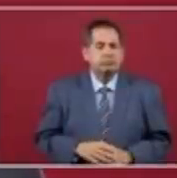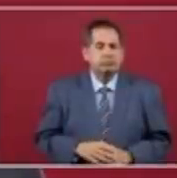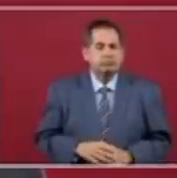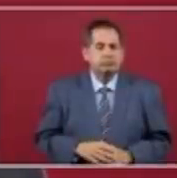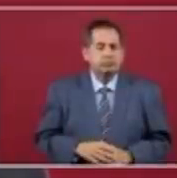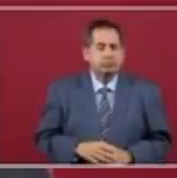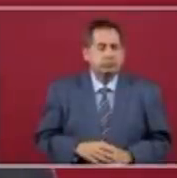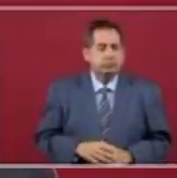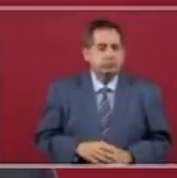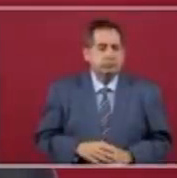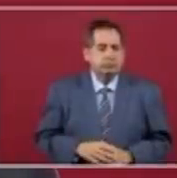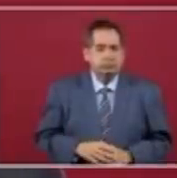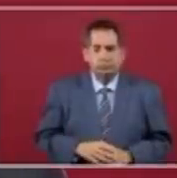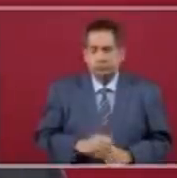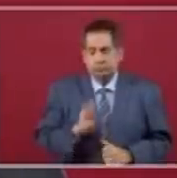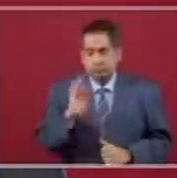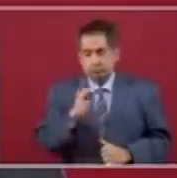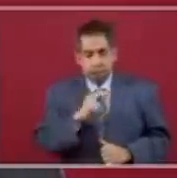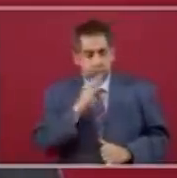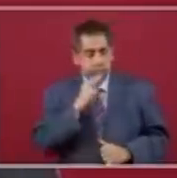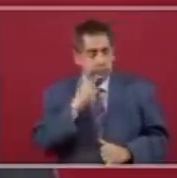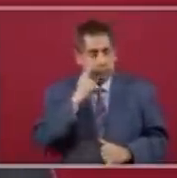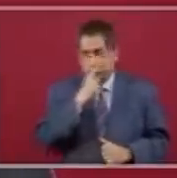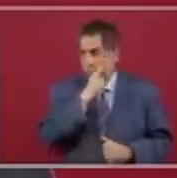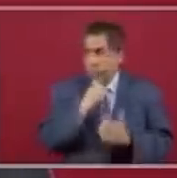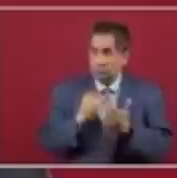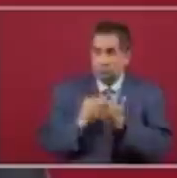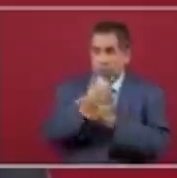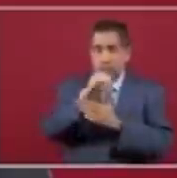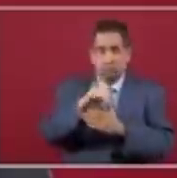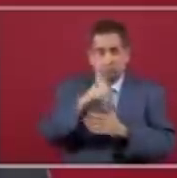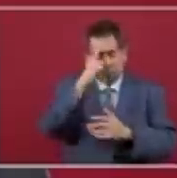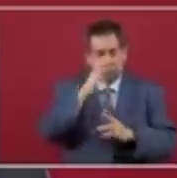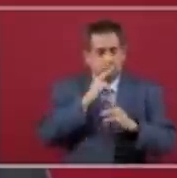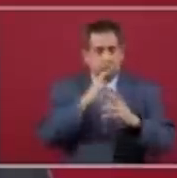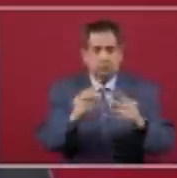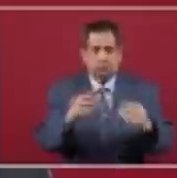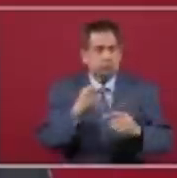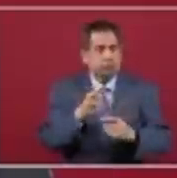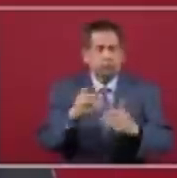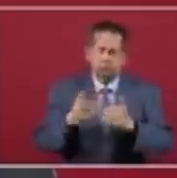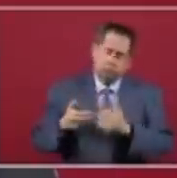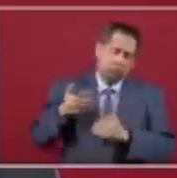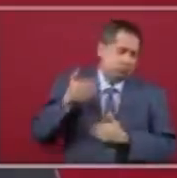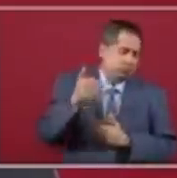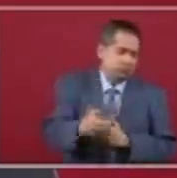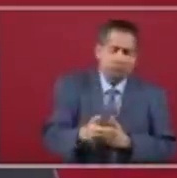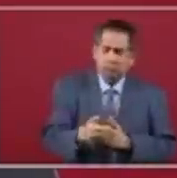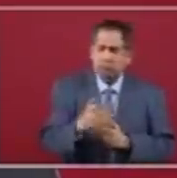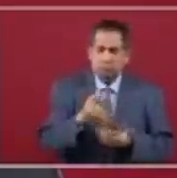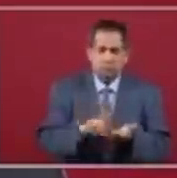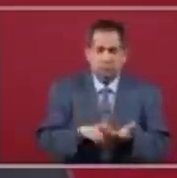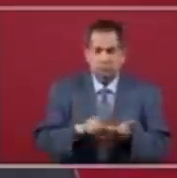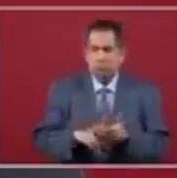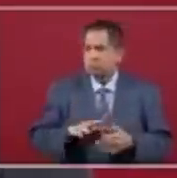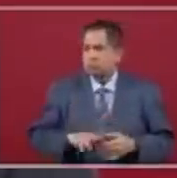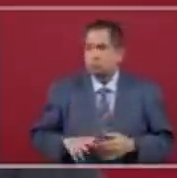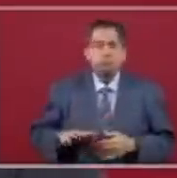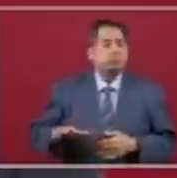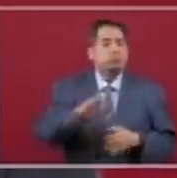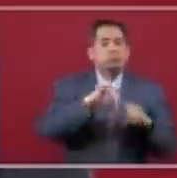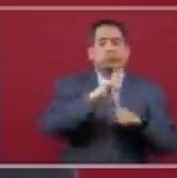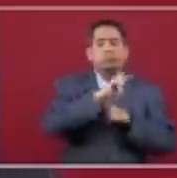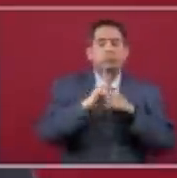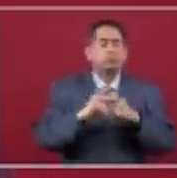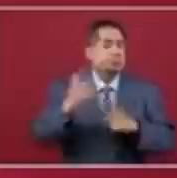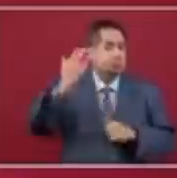El que se utilice la democracia para resolver los problemas es un gran avance en un país